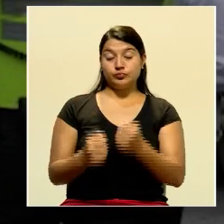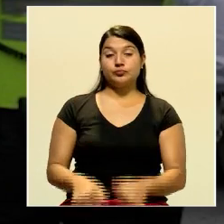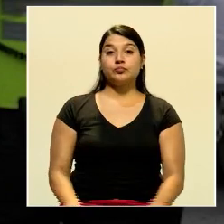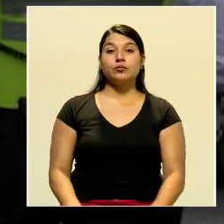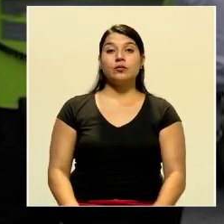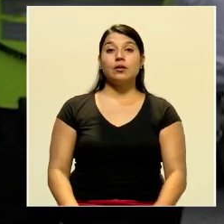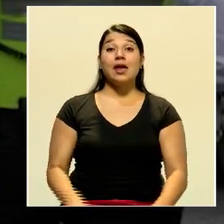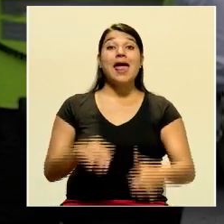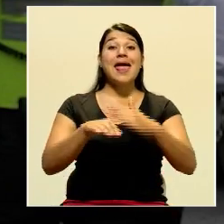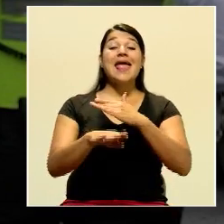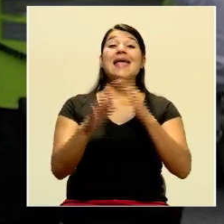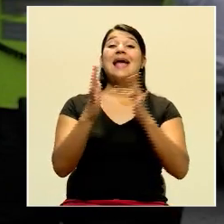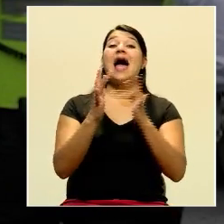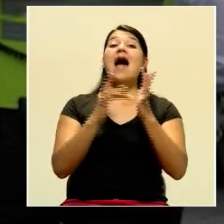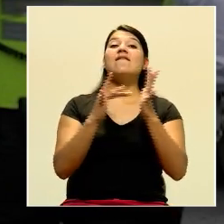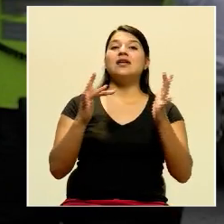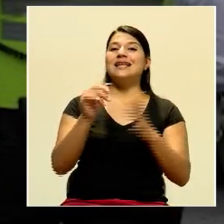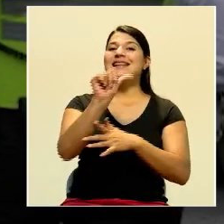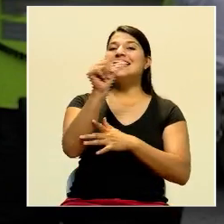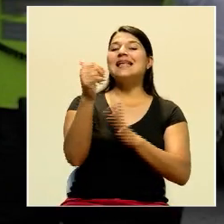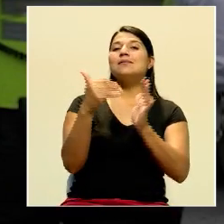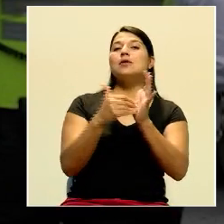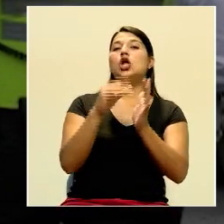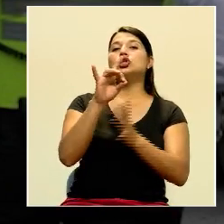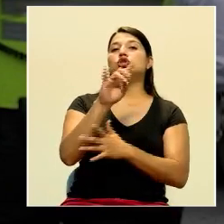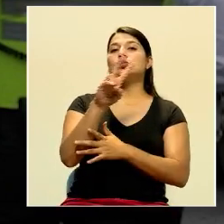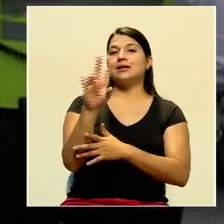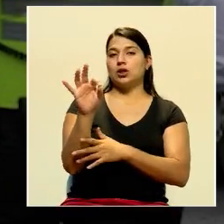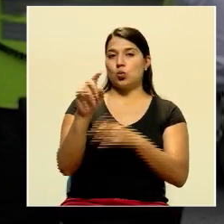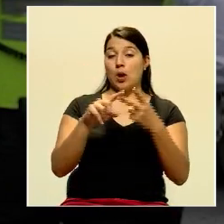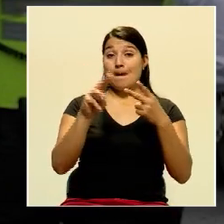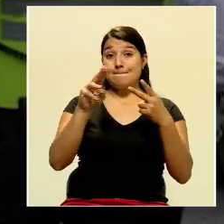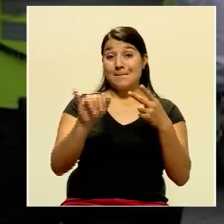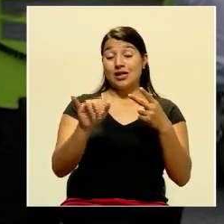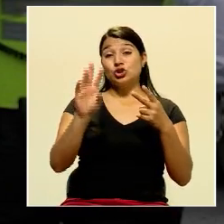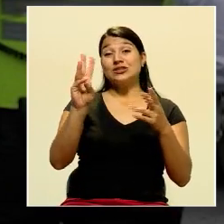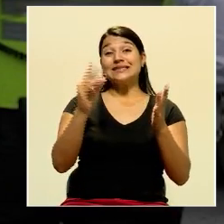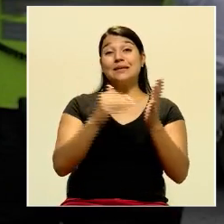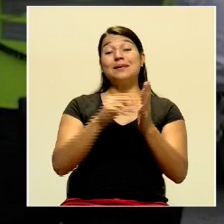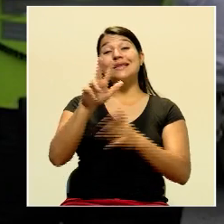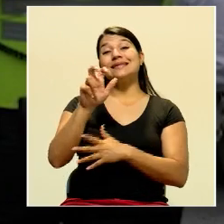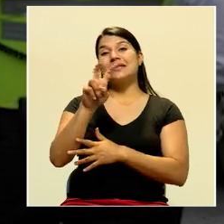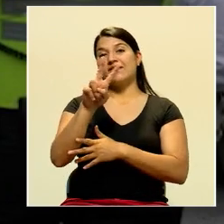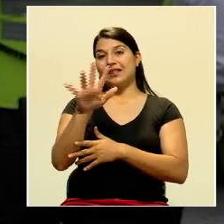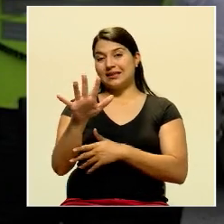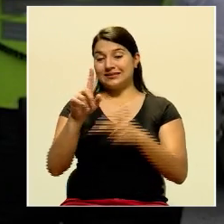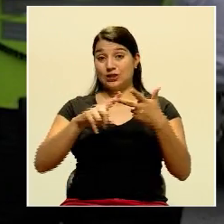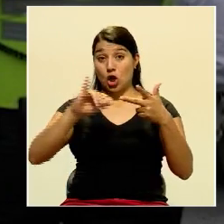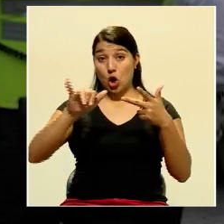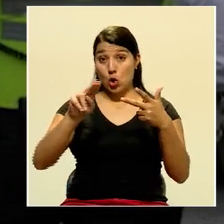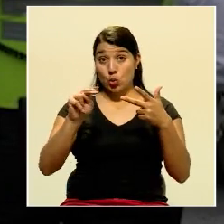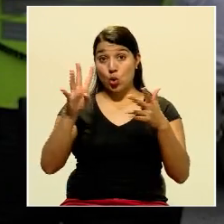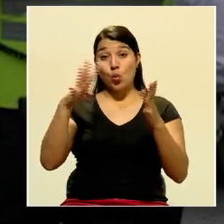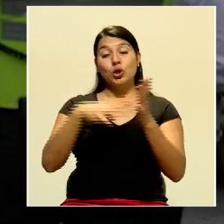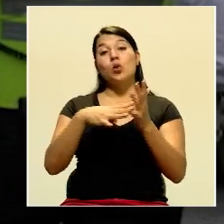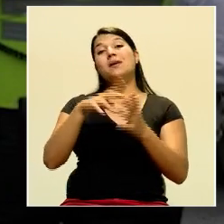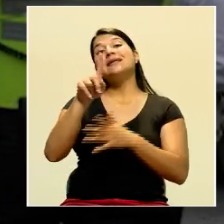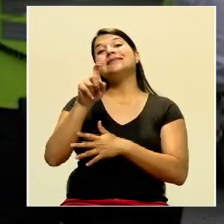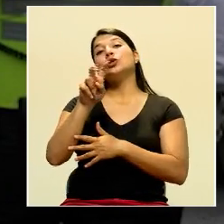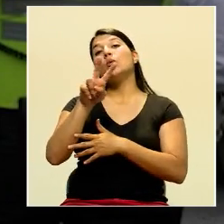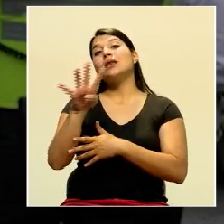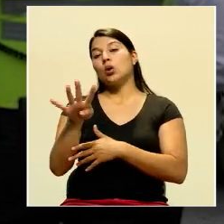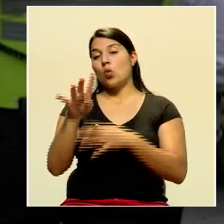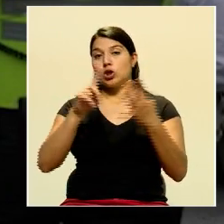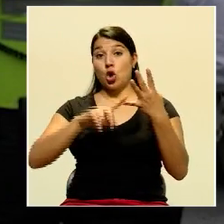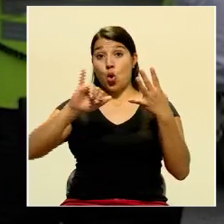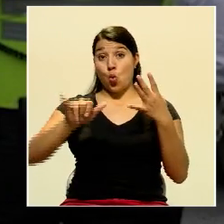mes. En abril, 10.829, en mayo, 6.325, en junio,